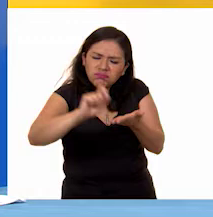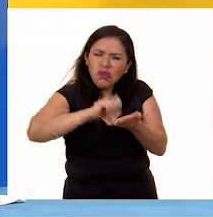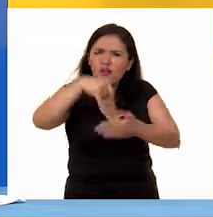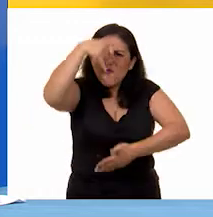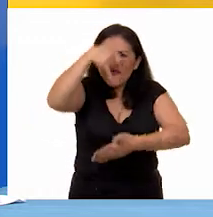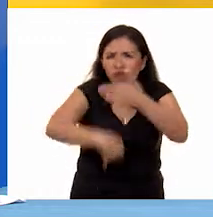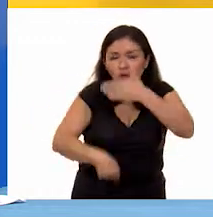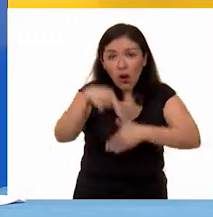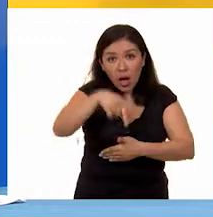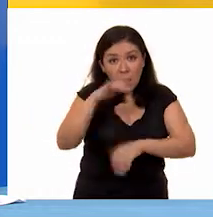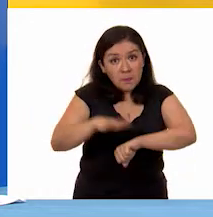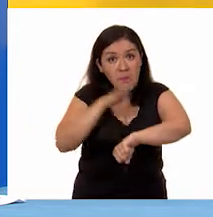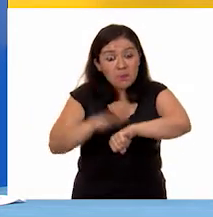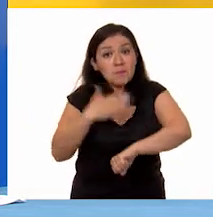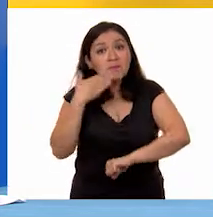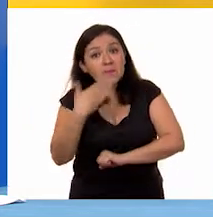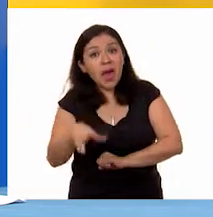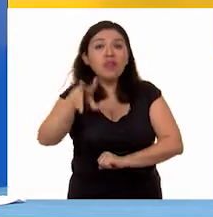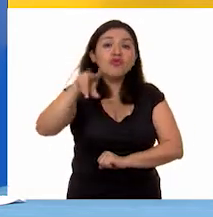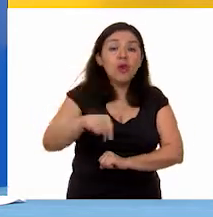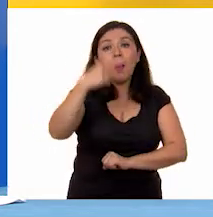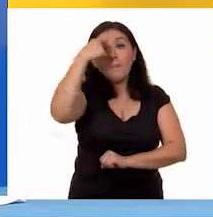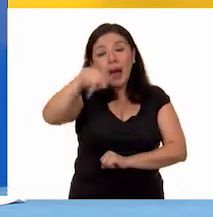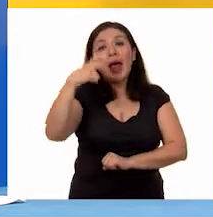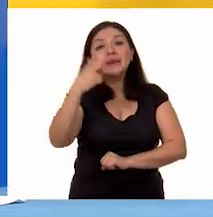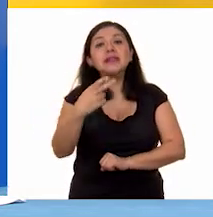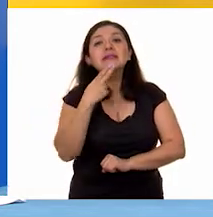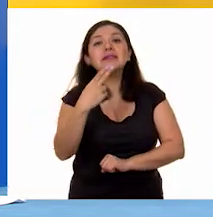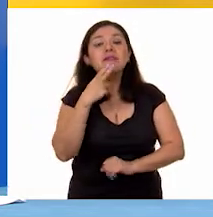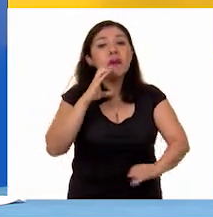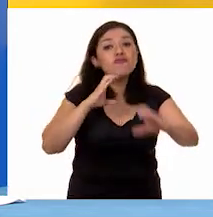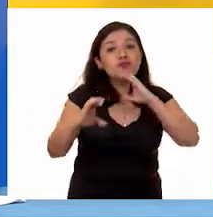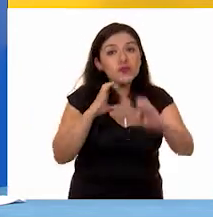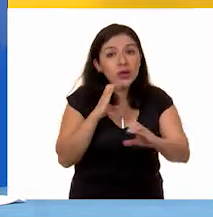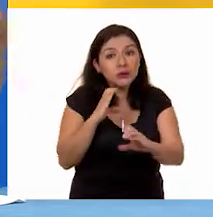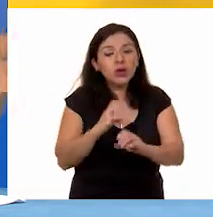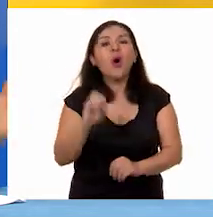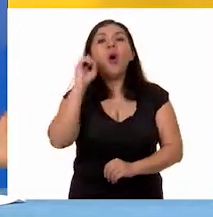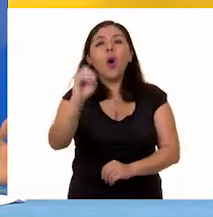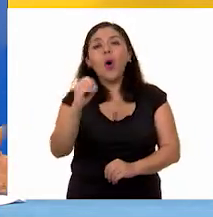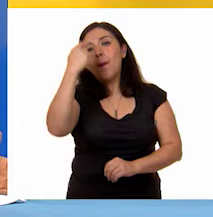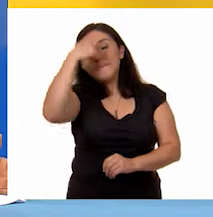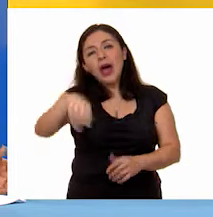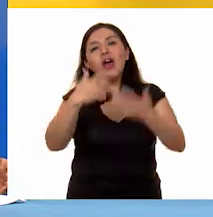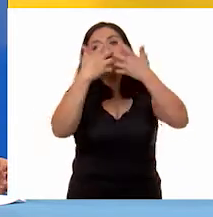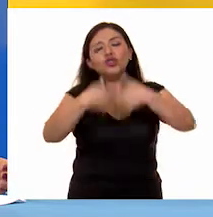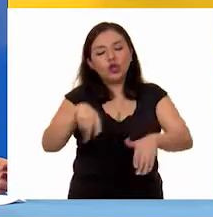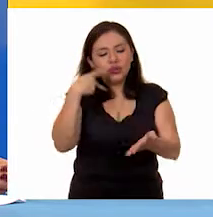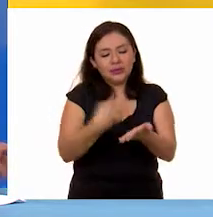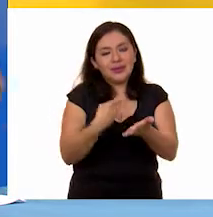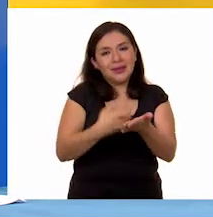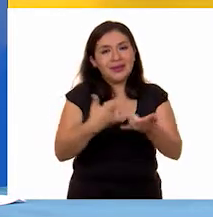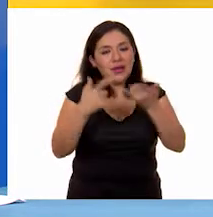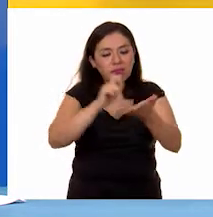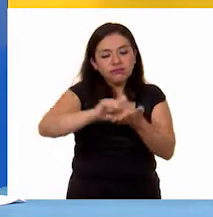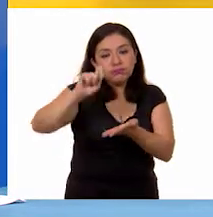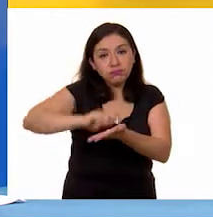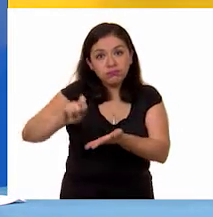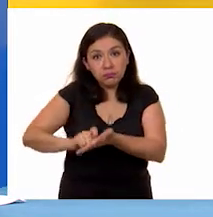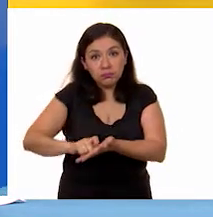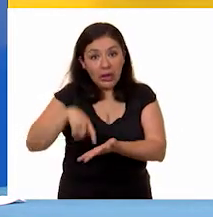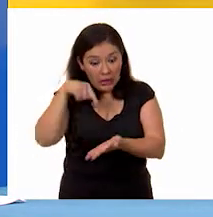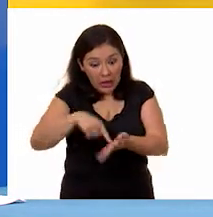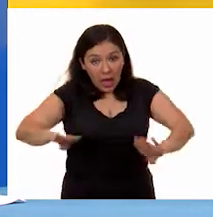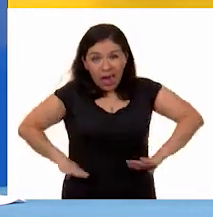fondo, cumple o no tanto como con el propósito comunicativo como con la función del texto y si es